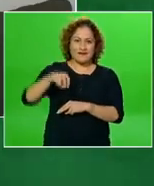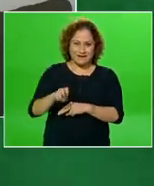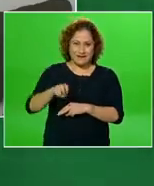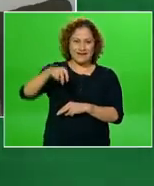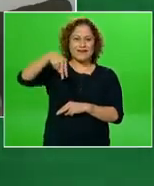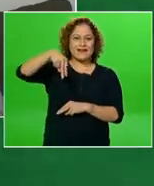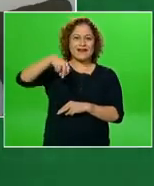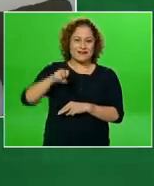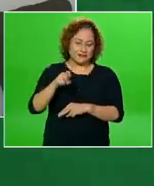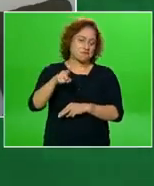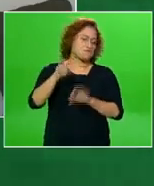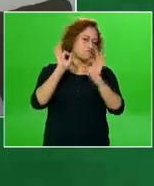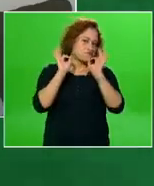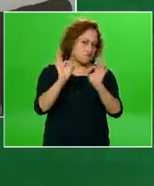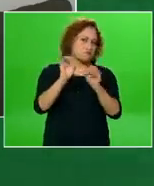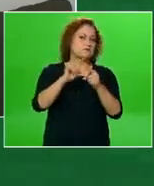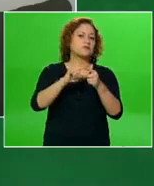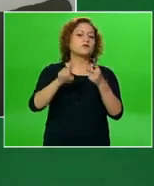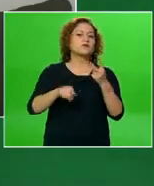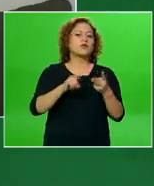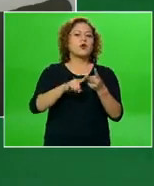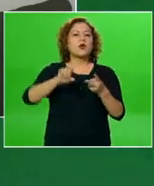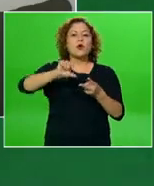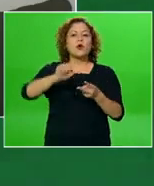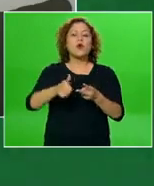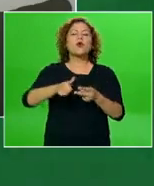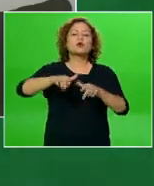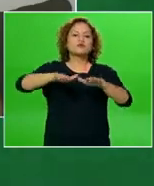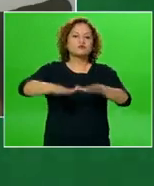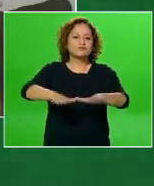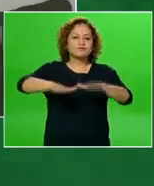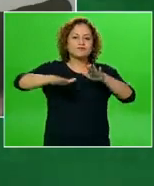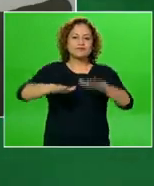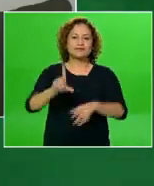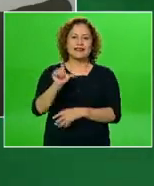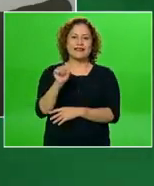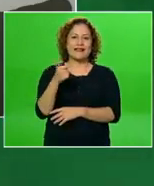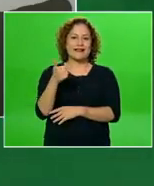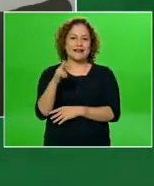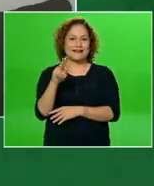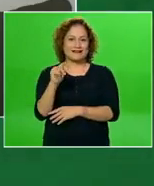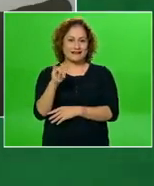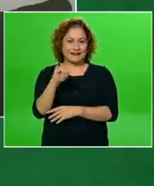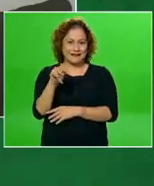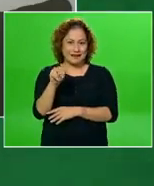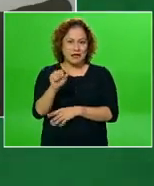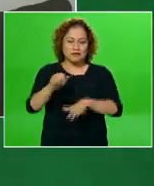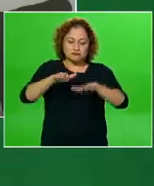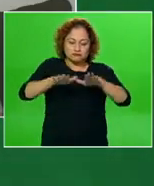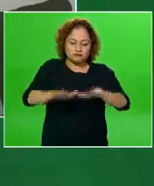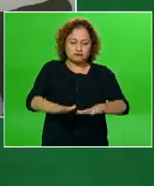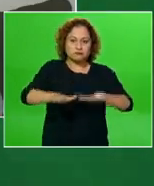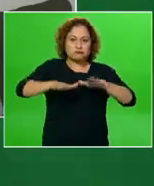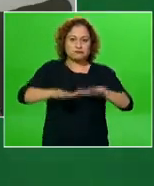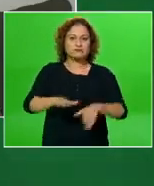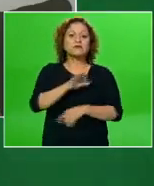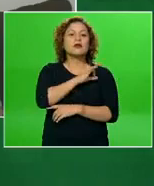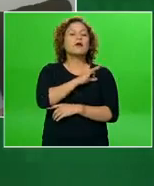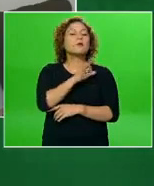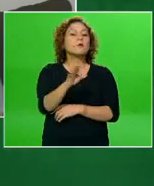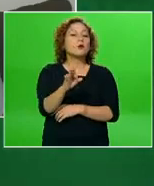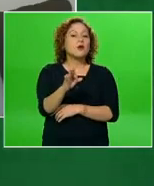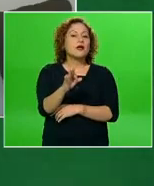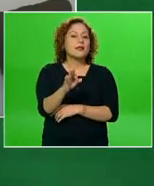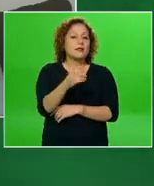también tenemos las famosas mayorías abdominales que simplemente es con nuestro peso corporal poder levantar nuestro